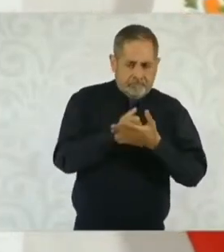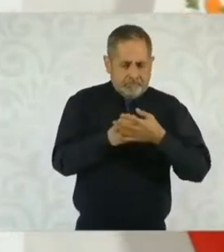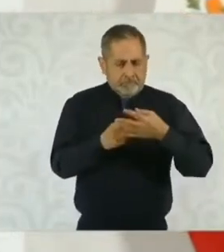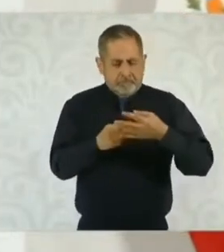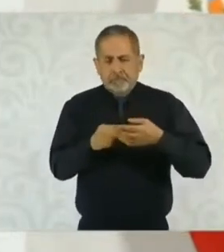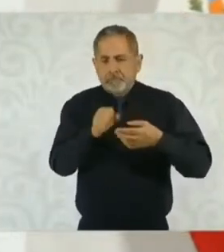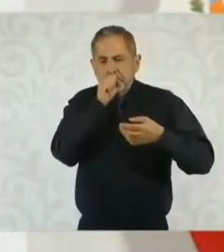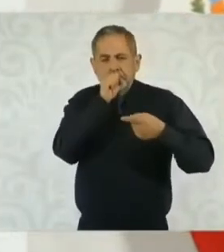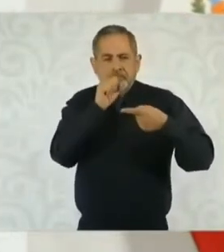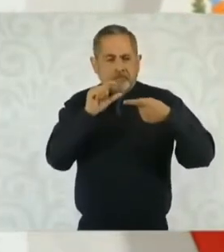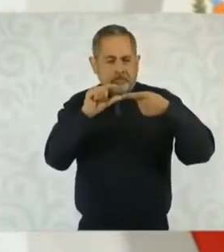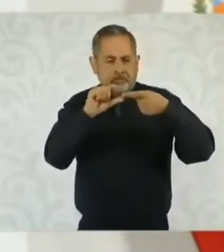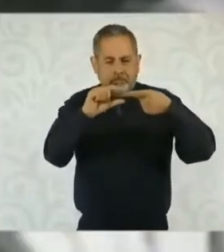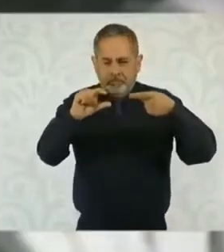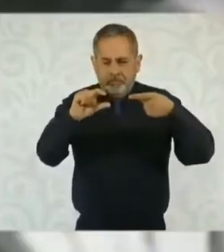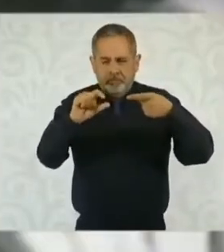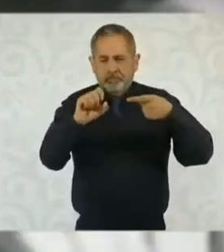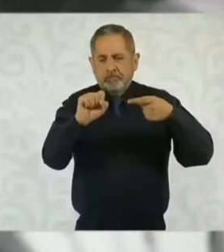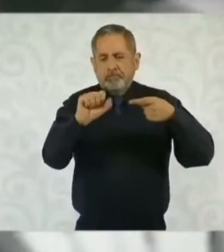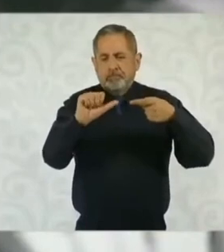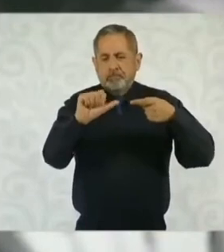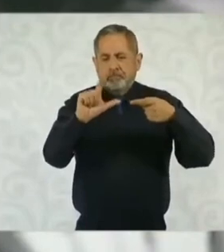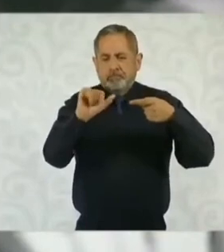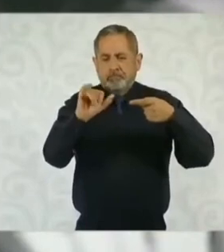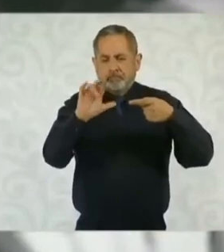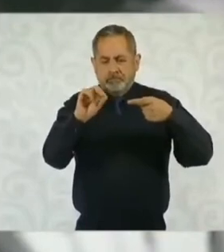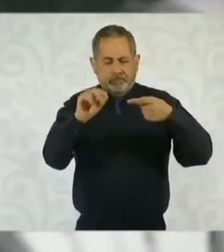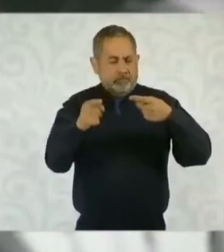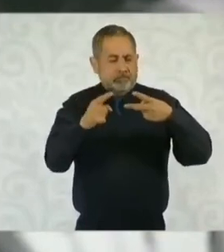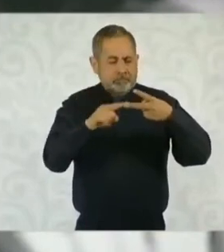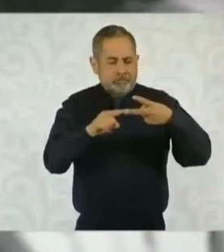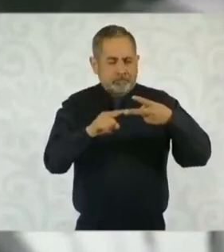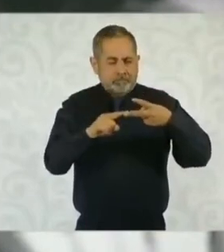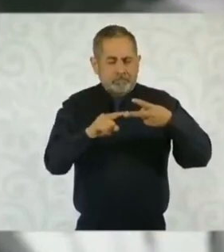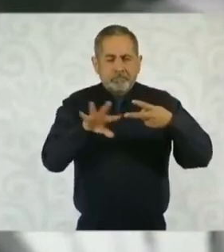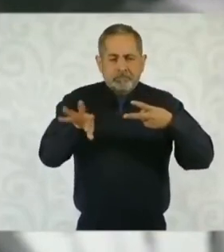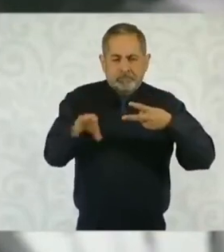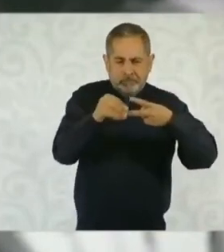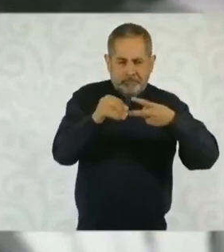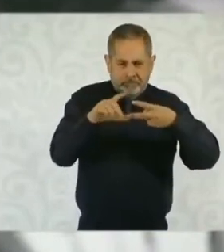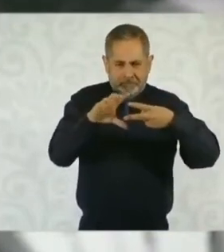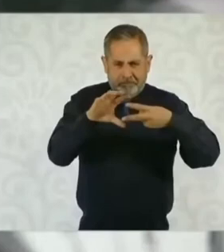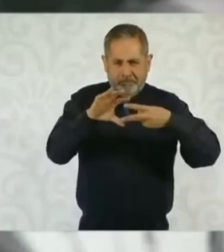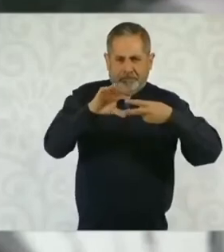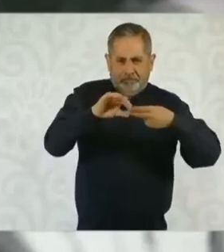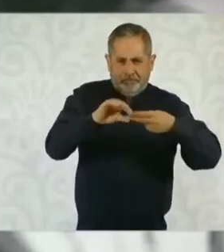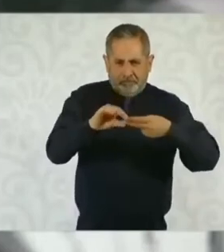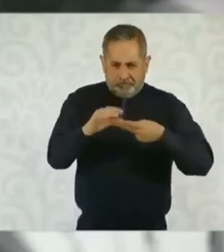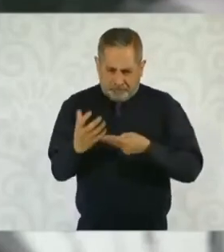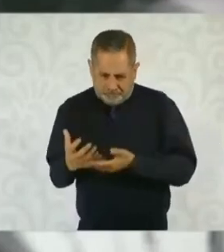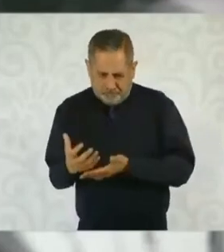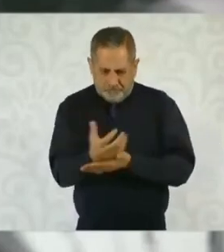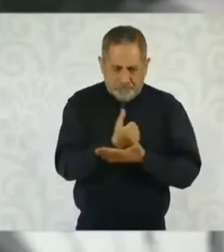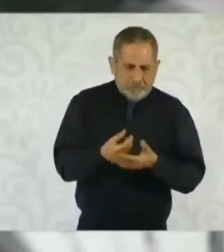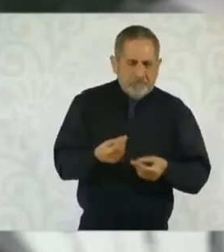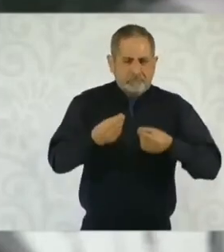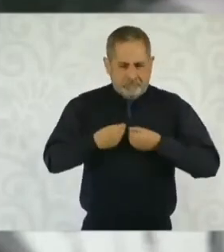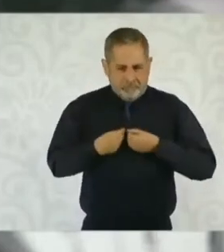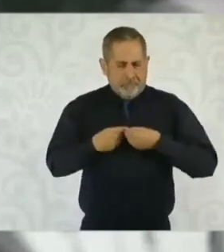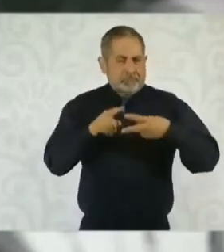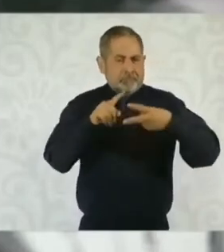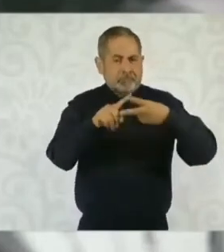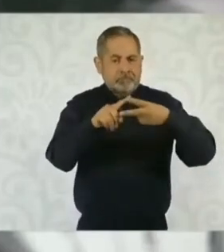divididos en una parte de salario base y otra parte de compensación, que la parte de